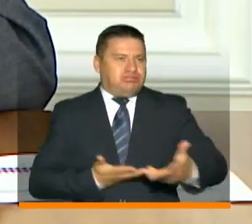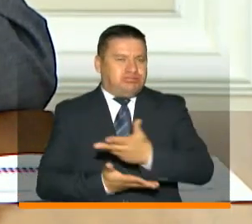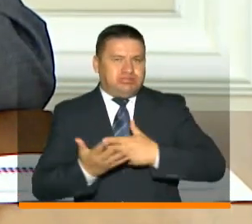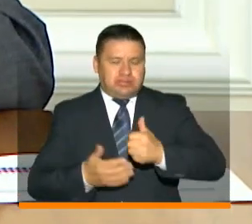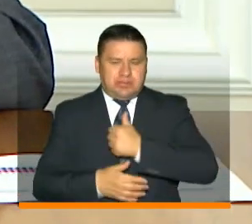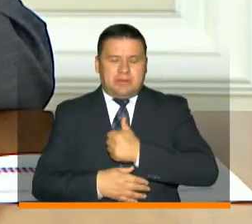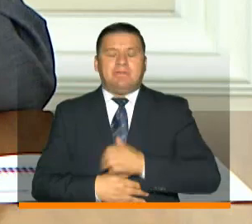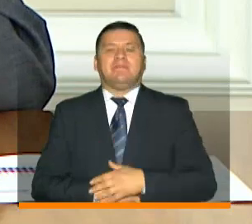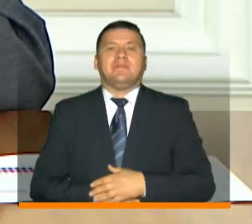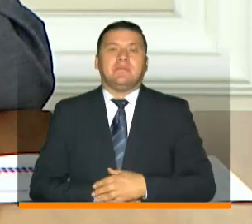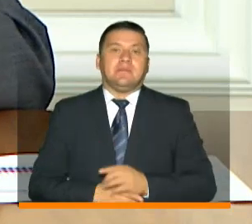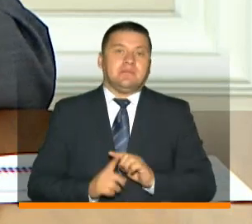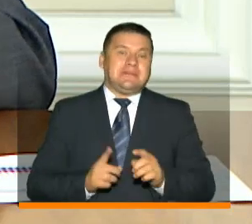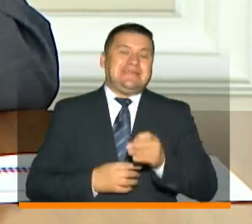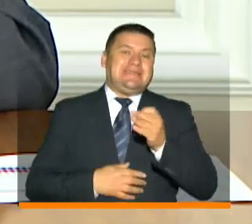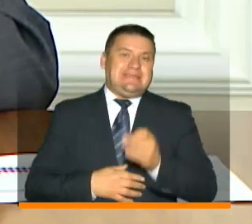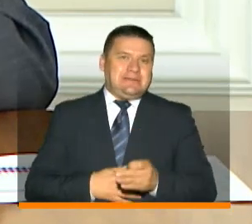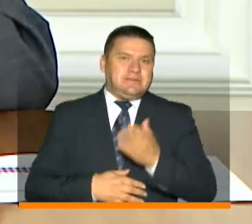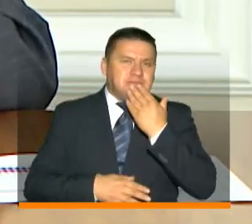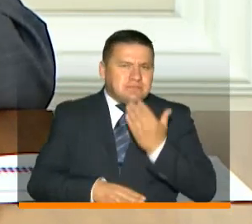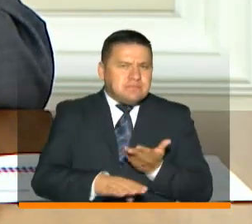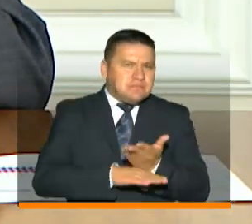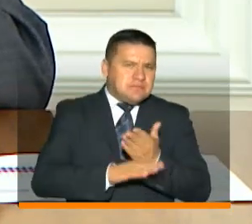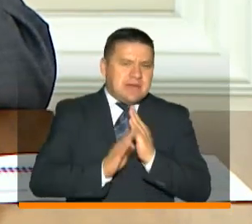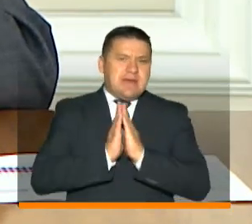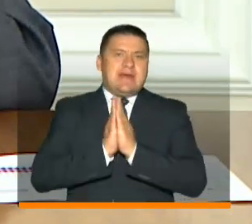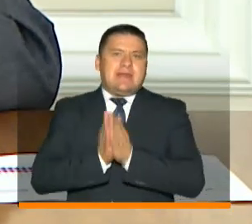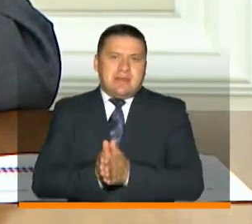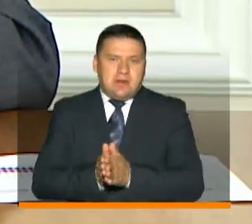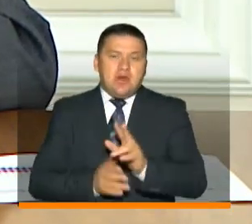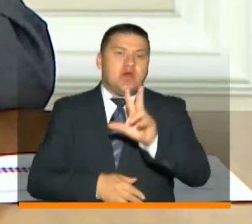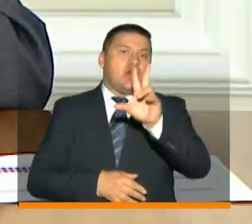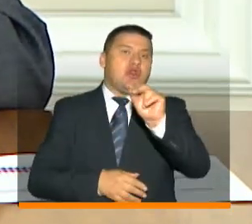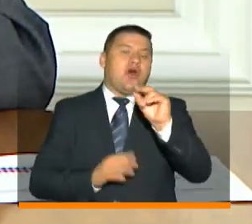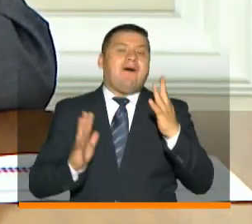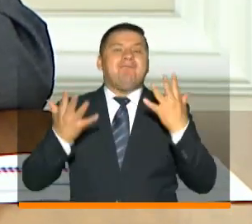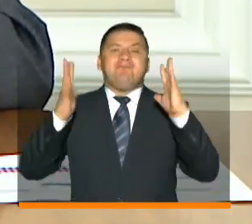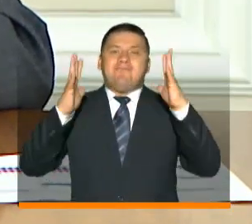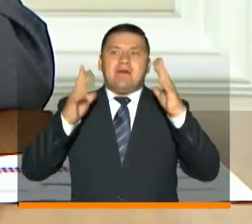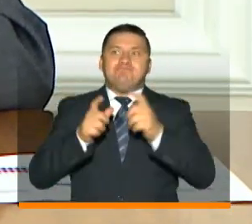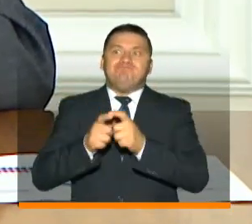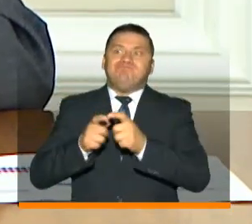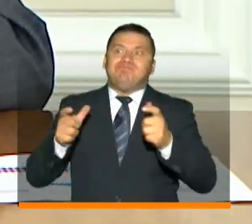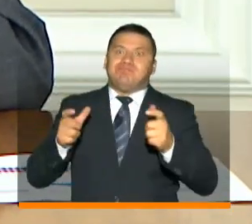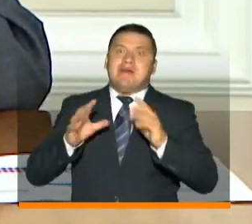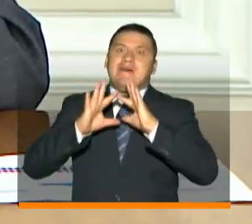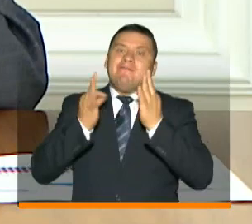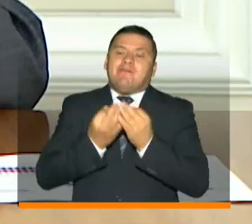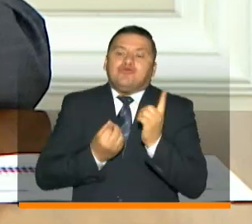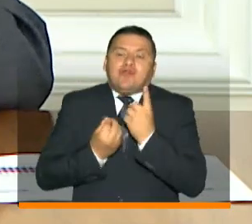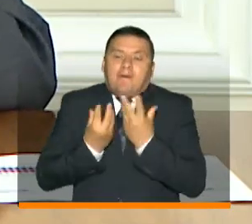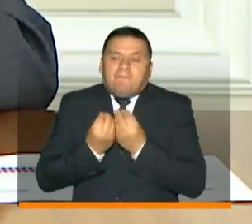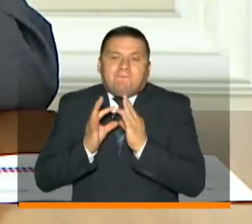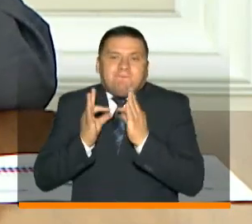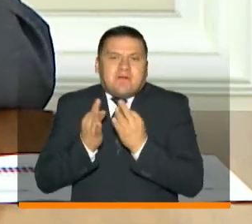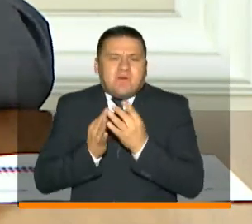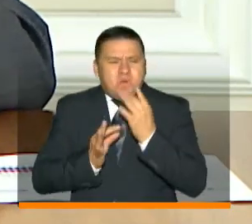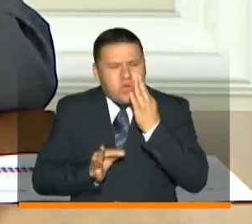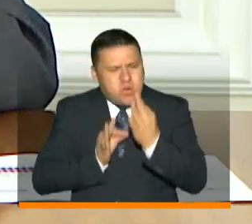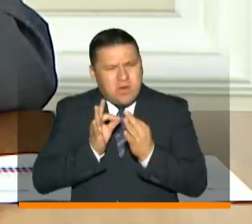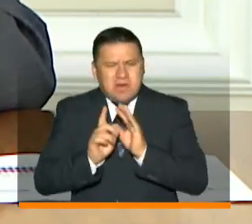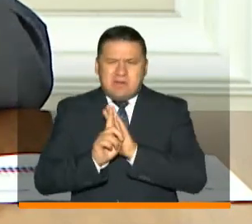entre nosotros. Pero siempre, recomendación para este diciembre, no fiestas extendidas, núcleo familiar,